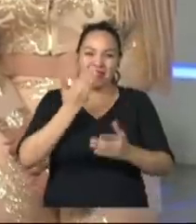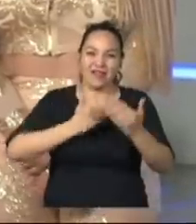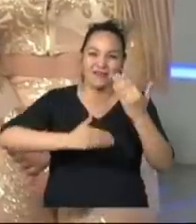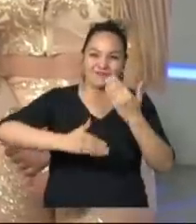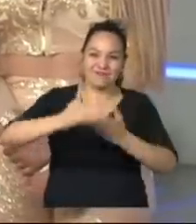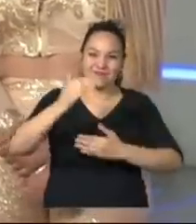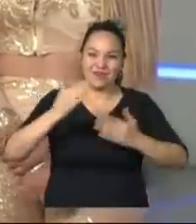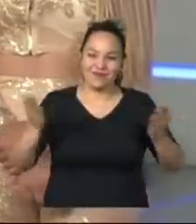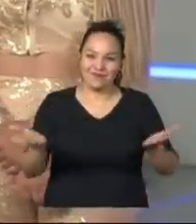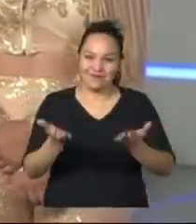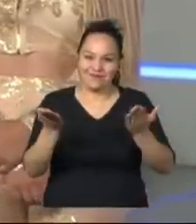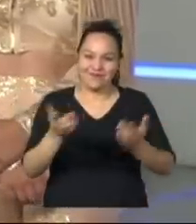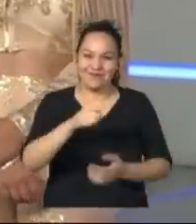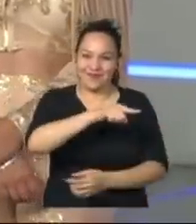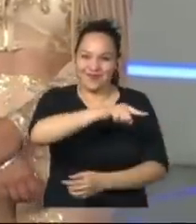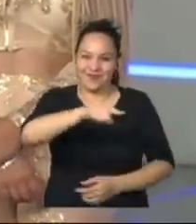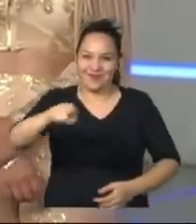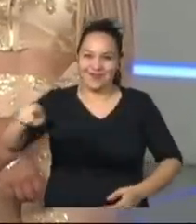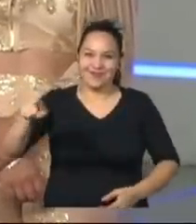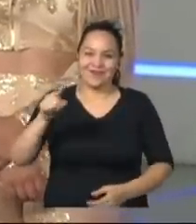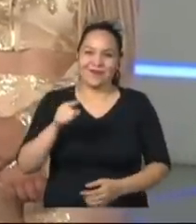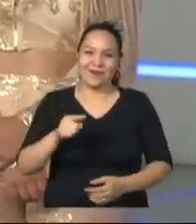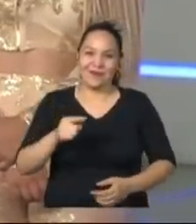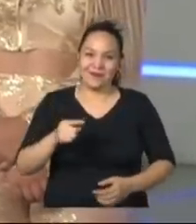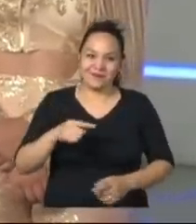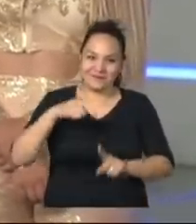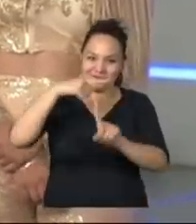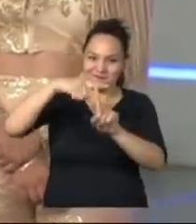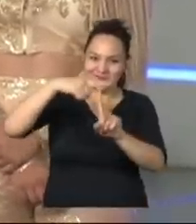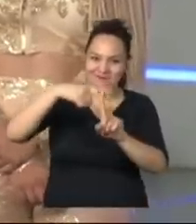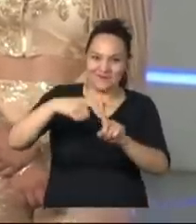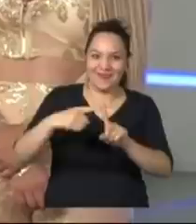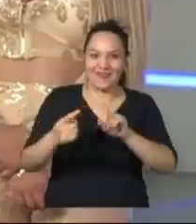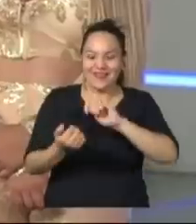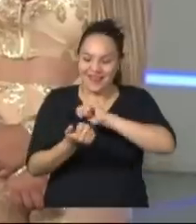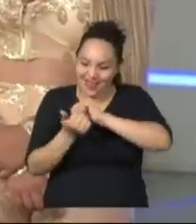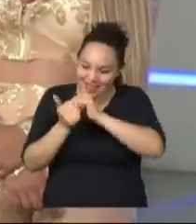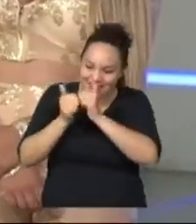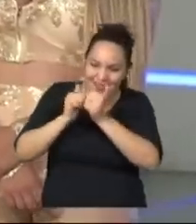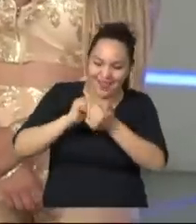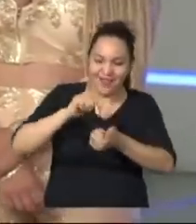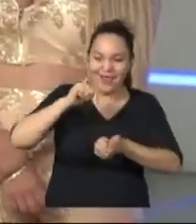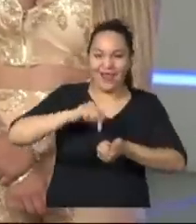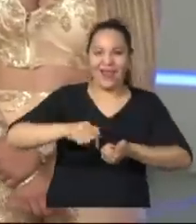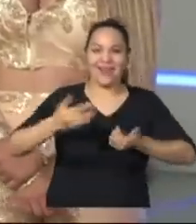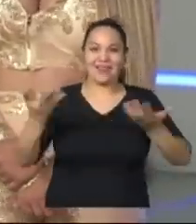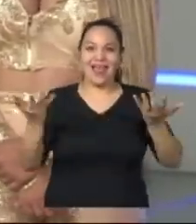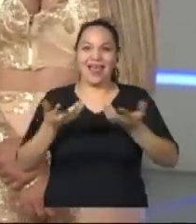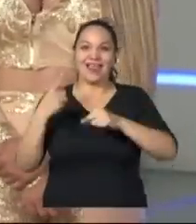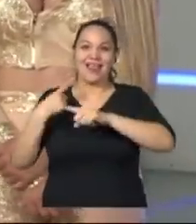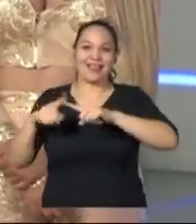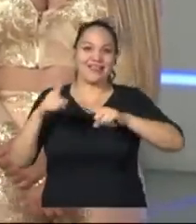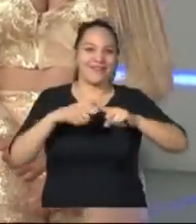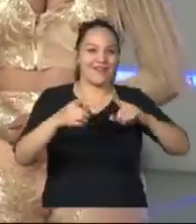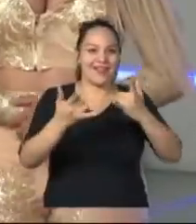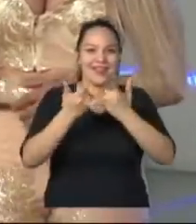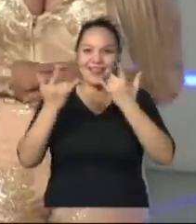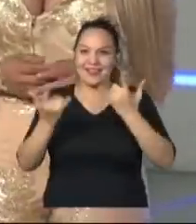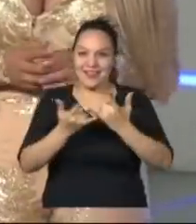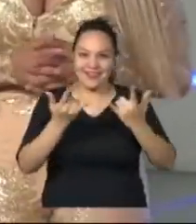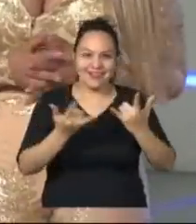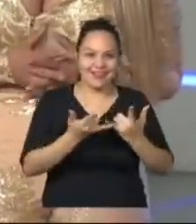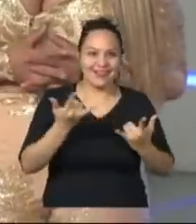a nuestro teleauditorio, porque ella tenía que adaptarse también a hacer algún sketch, alguna